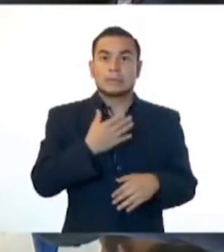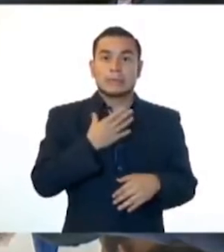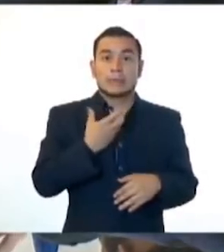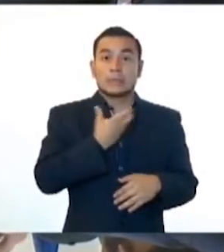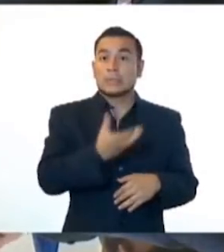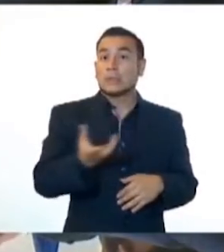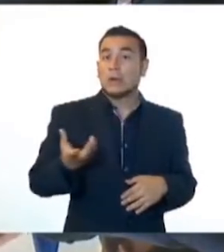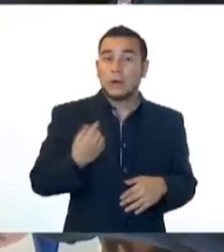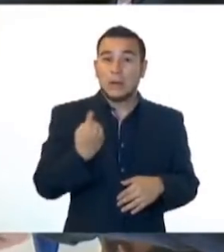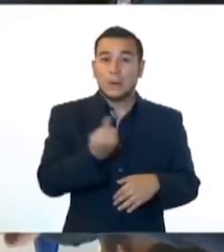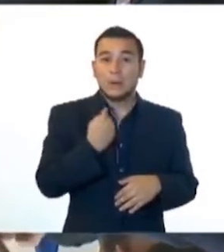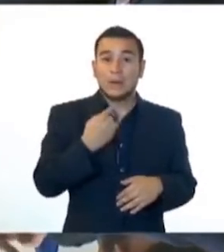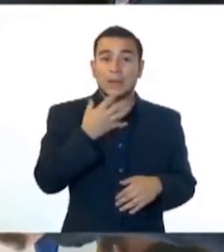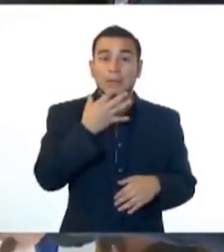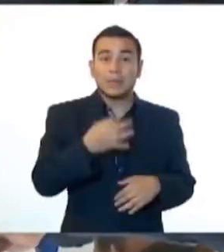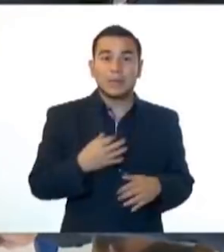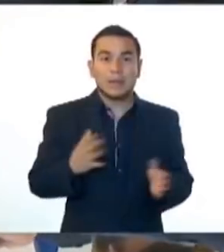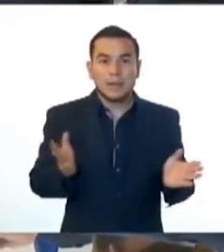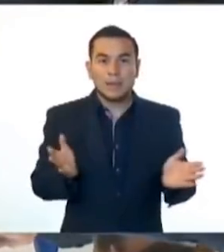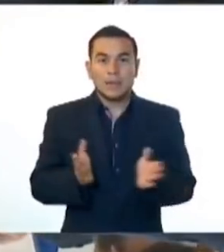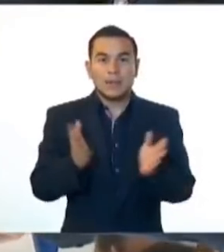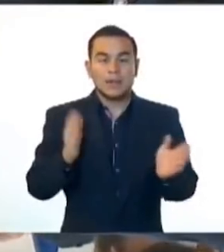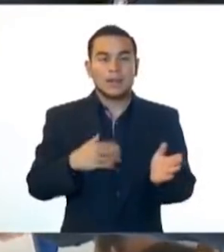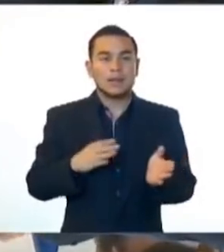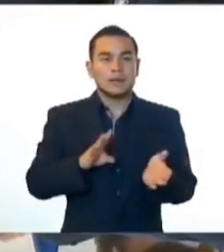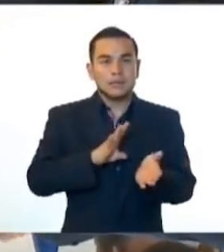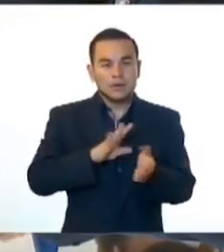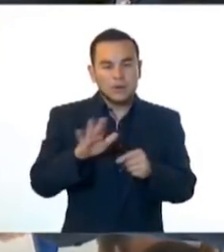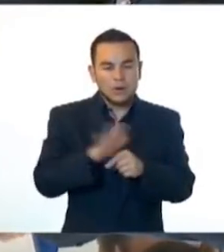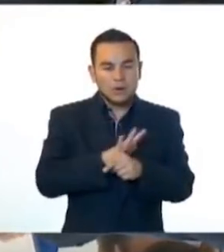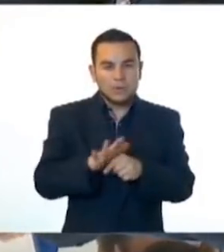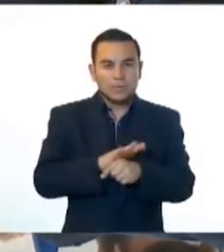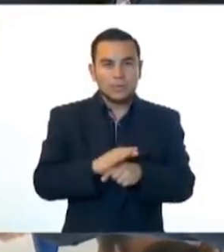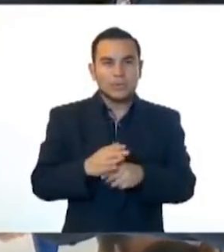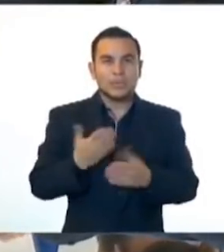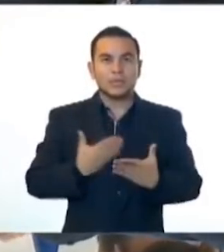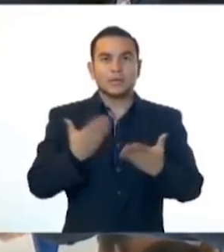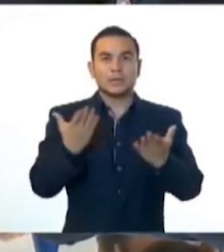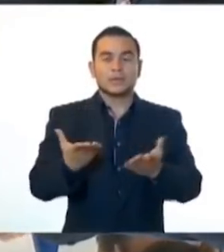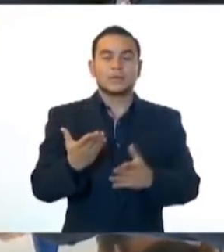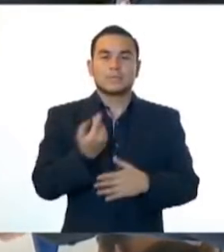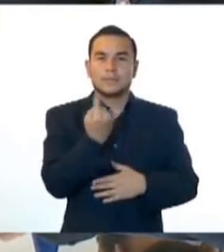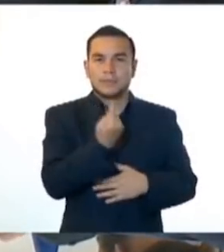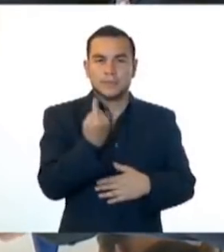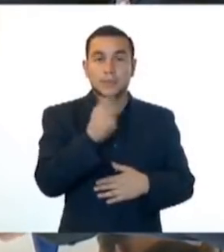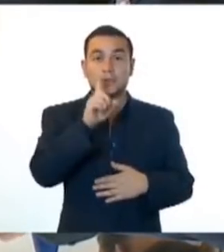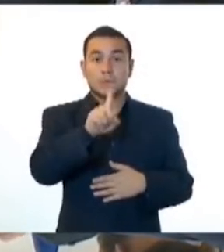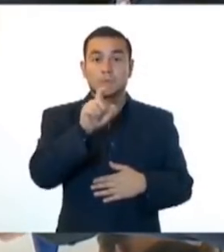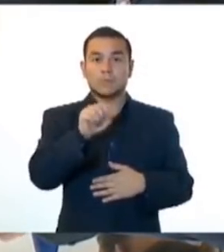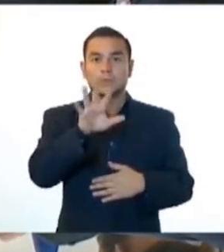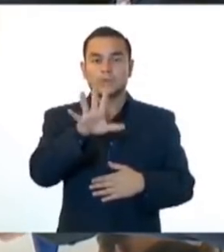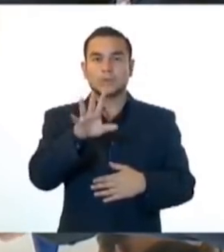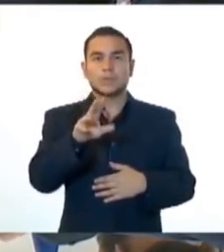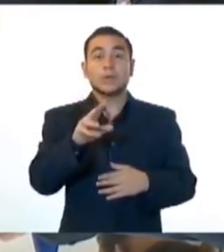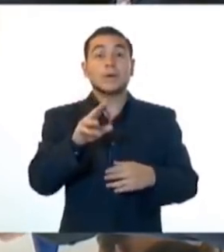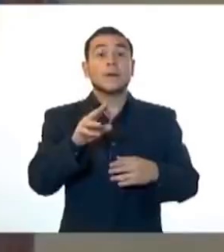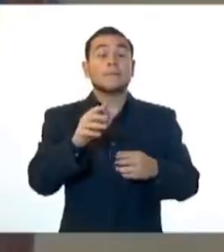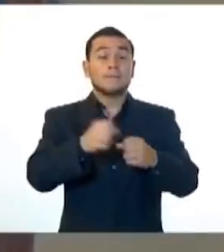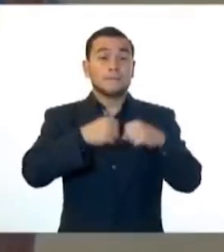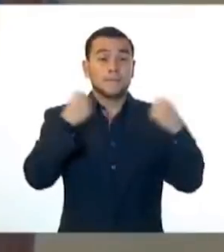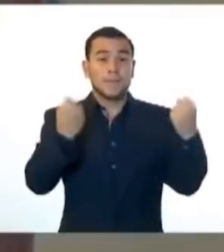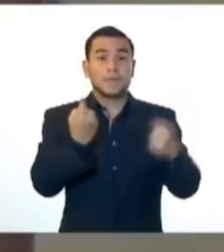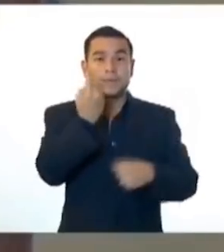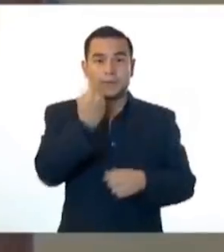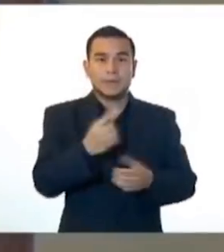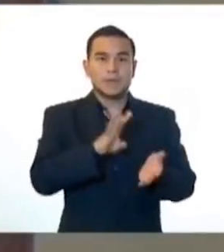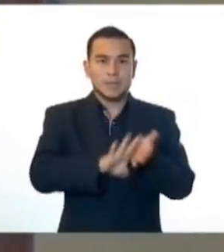de campesinos. Es decir, hemos tratado de llegar al número que dijimos, ¿no? 1.5 millones de hogares, pero no dudo